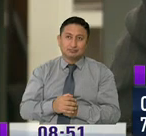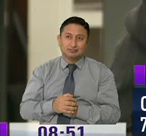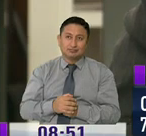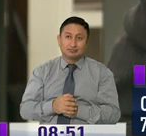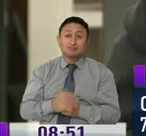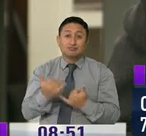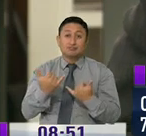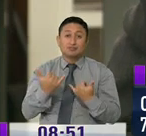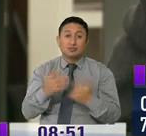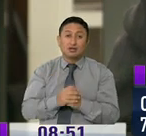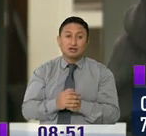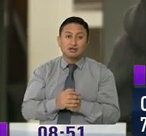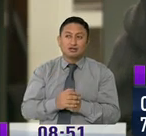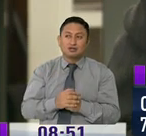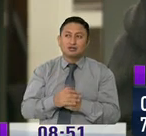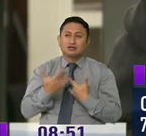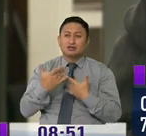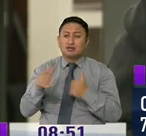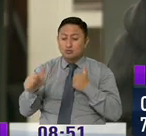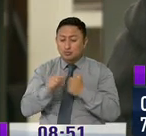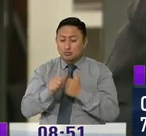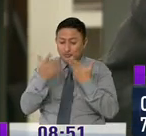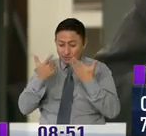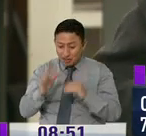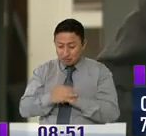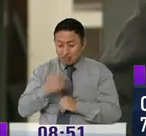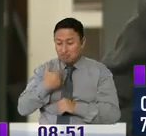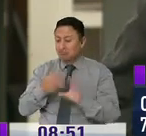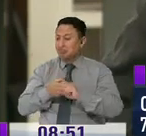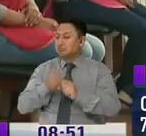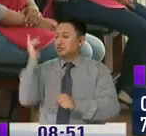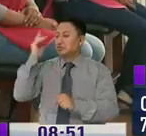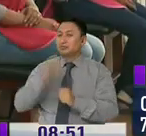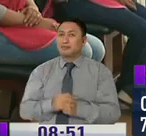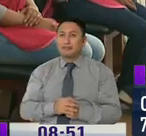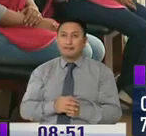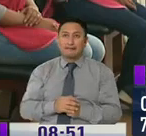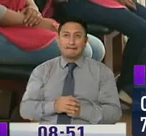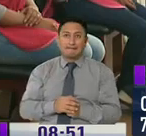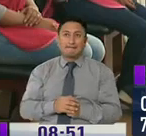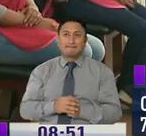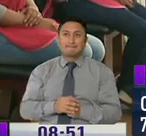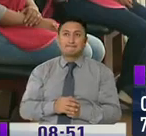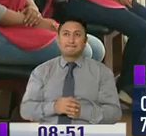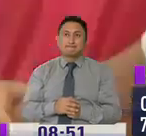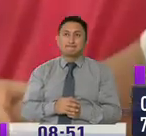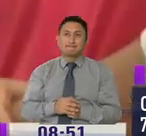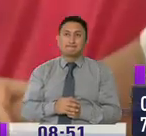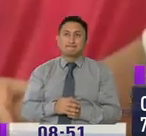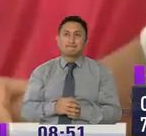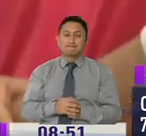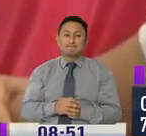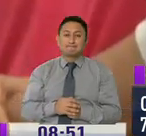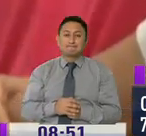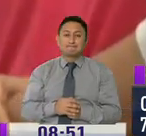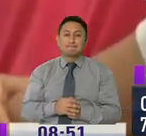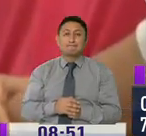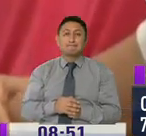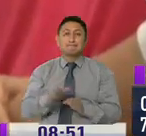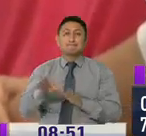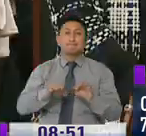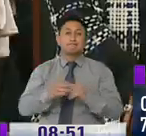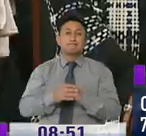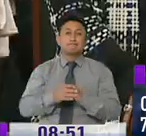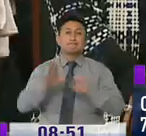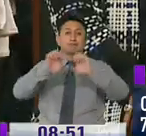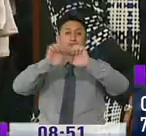Y cuento los días para poder largarme. En su discurso, además, impulsó al desarrollo de las grandes y pequeñas